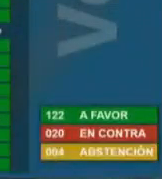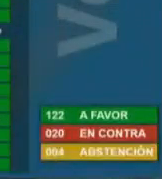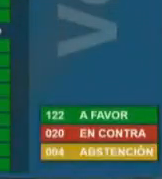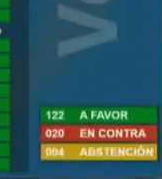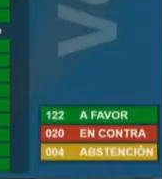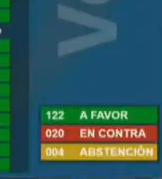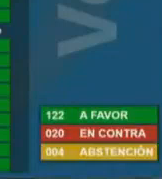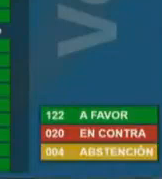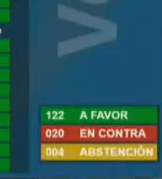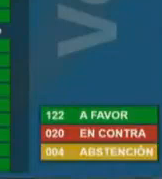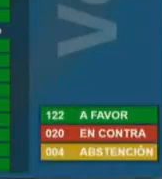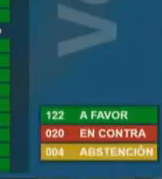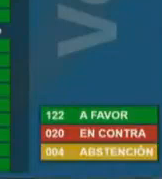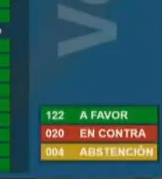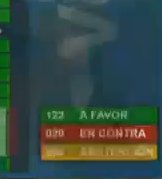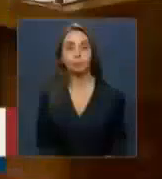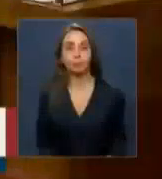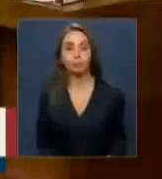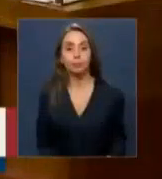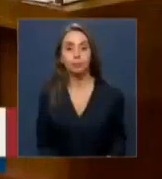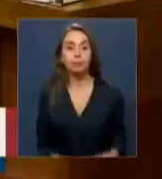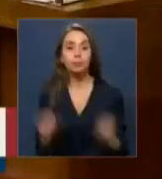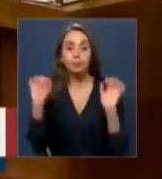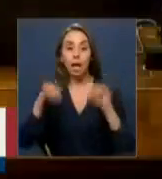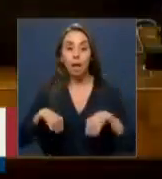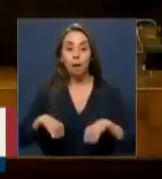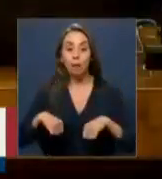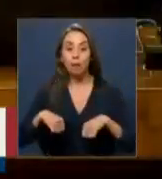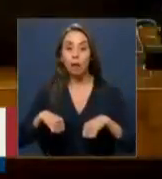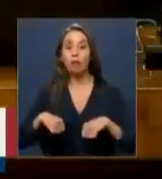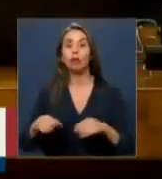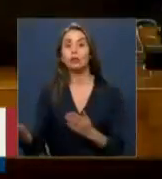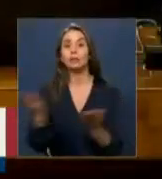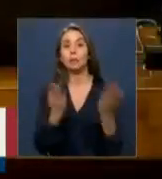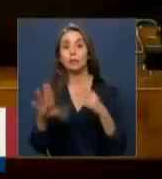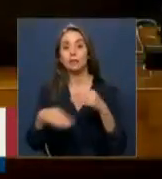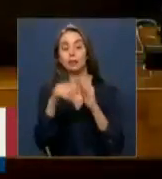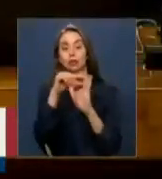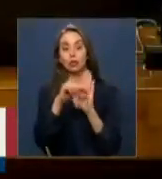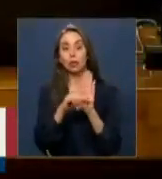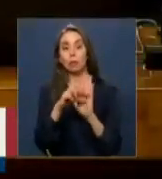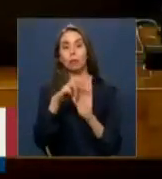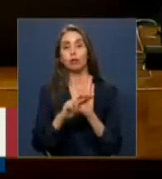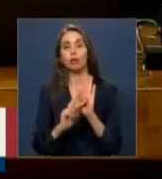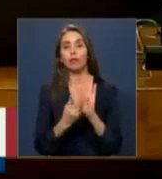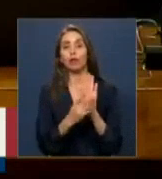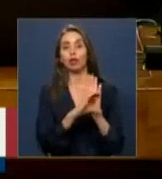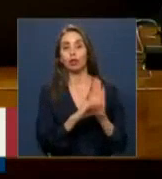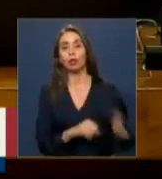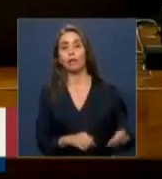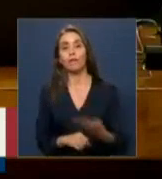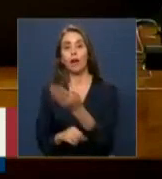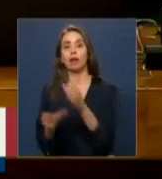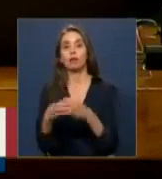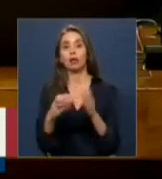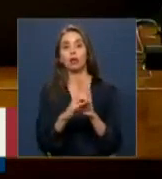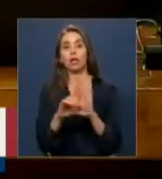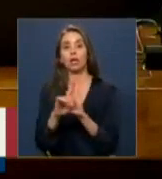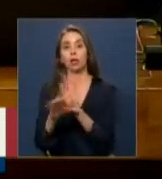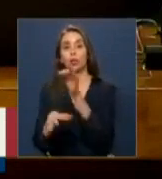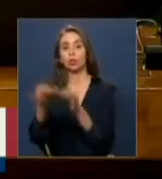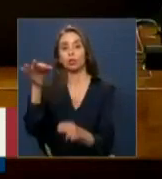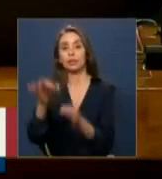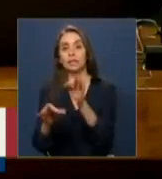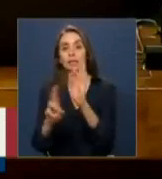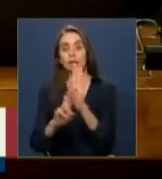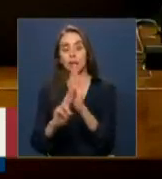pasadas las 5:30 de la tarde. Así que hubo un retraso importante durante esta jornada donde ya la